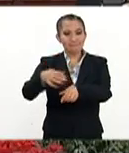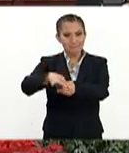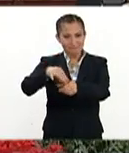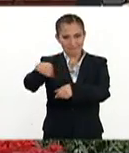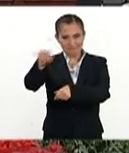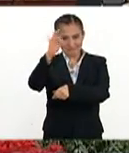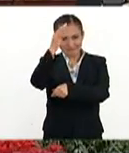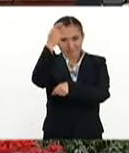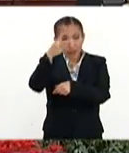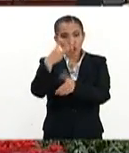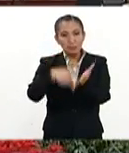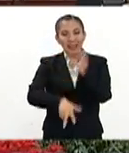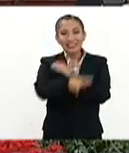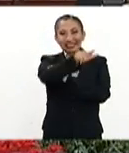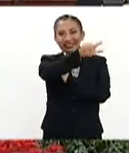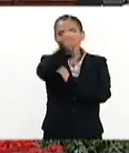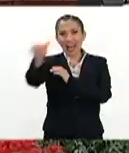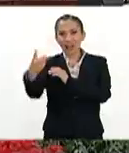electoral federal